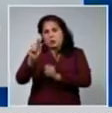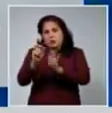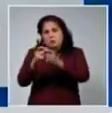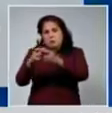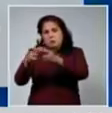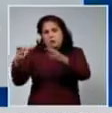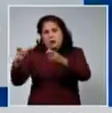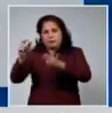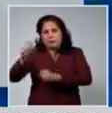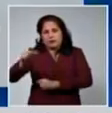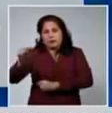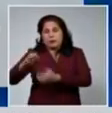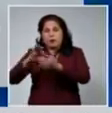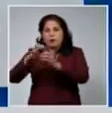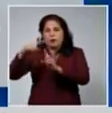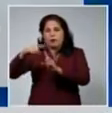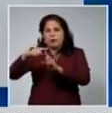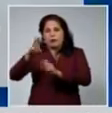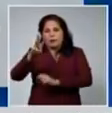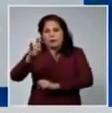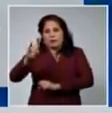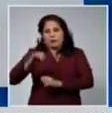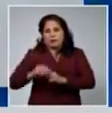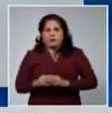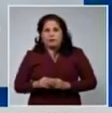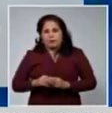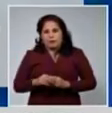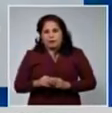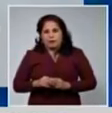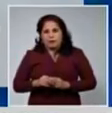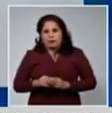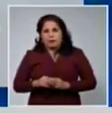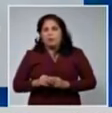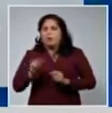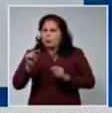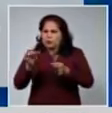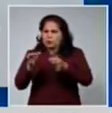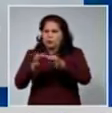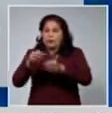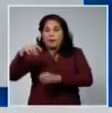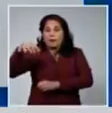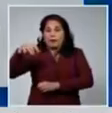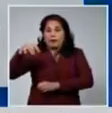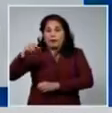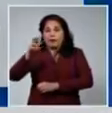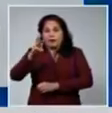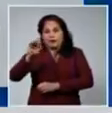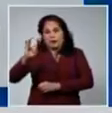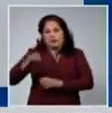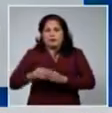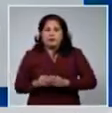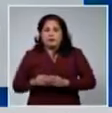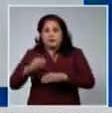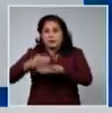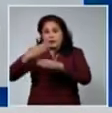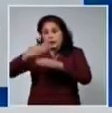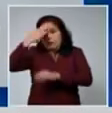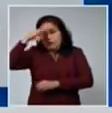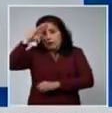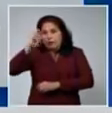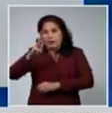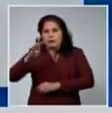plantar en los 39 va disminuyendo al final 37 el de cuba 37